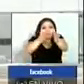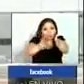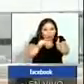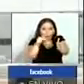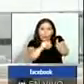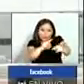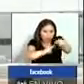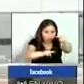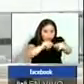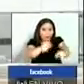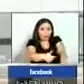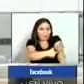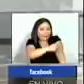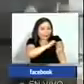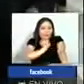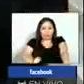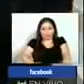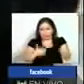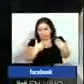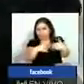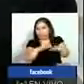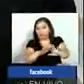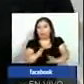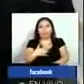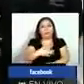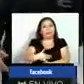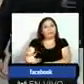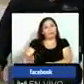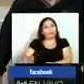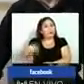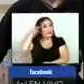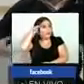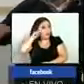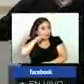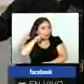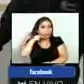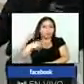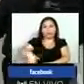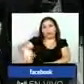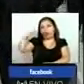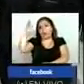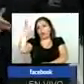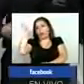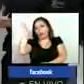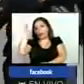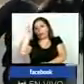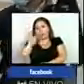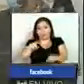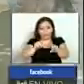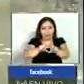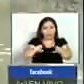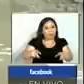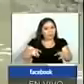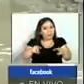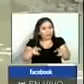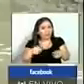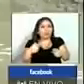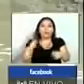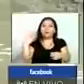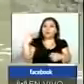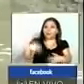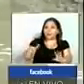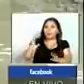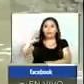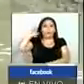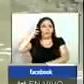Hospital El Salvador ya es un hecho. El presidente de la República, Nayib Bukele, anunció su apertura a través de una cadena nacional de